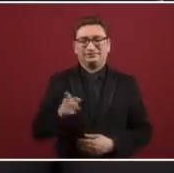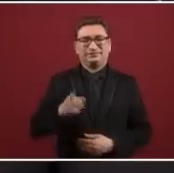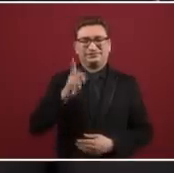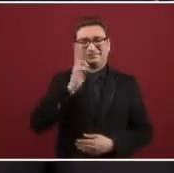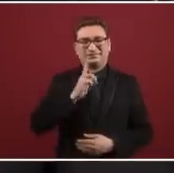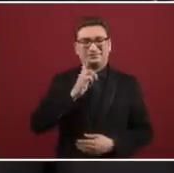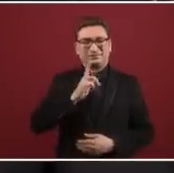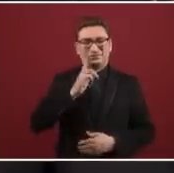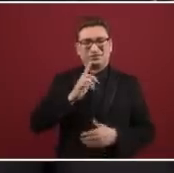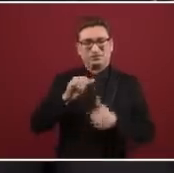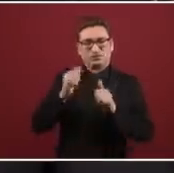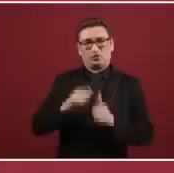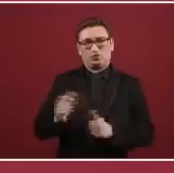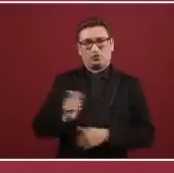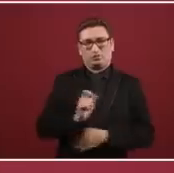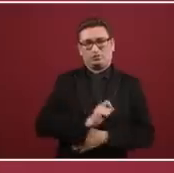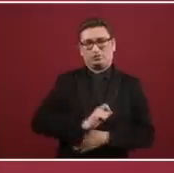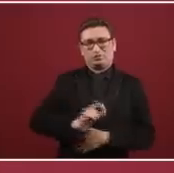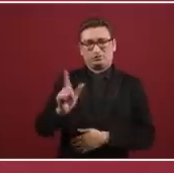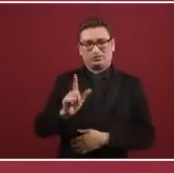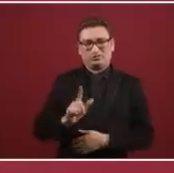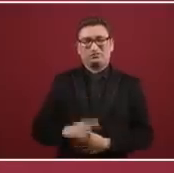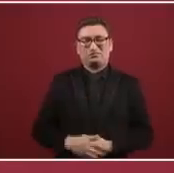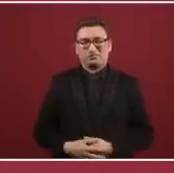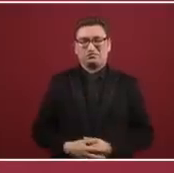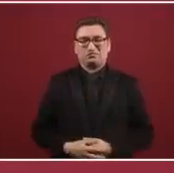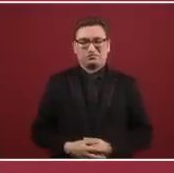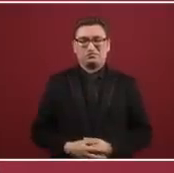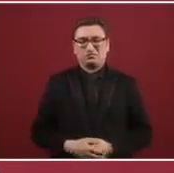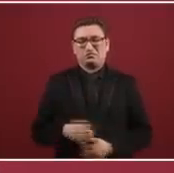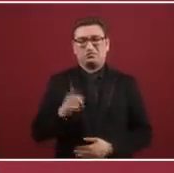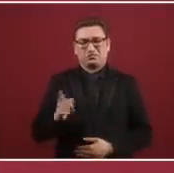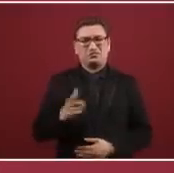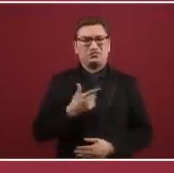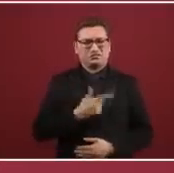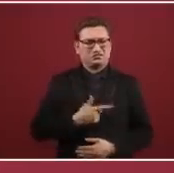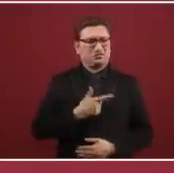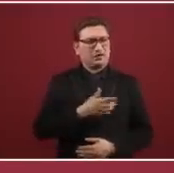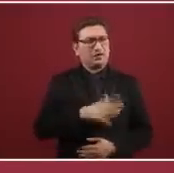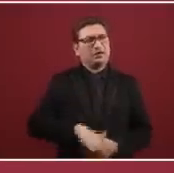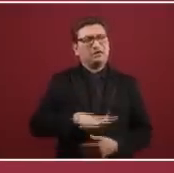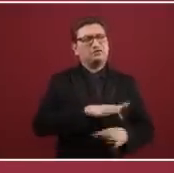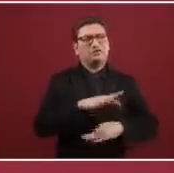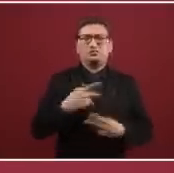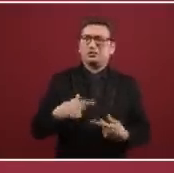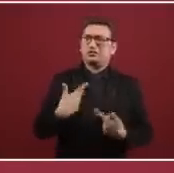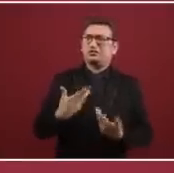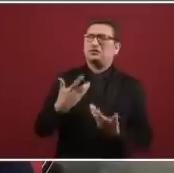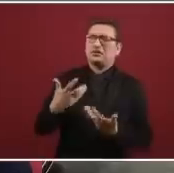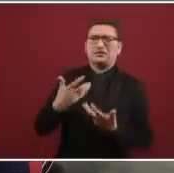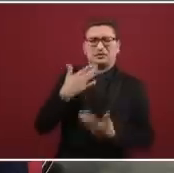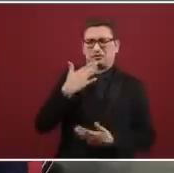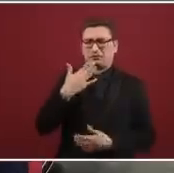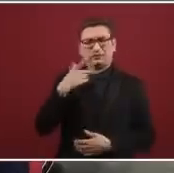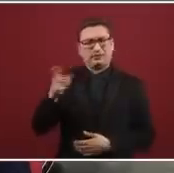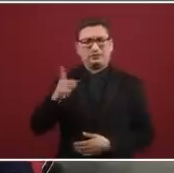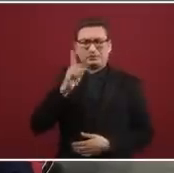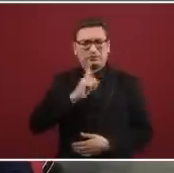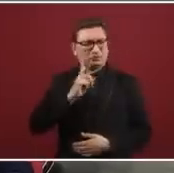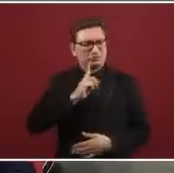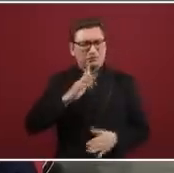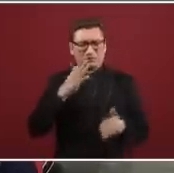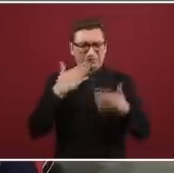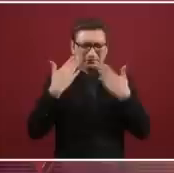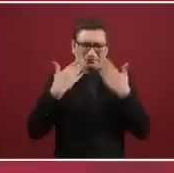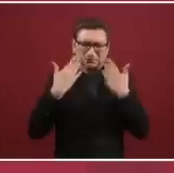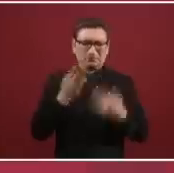artista de primer orden, le gusta mucho al pueblo y ella es muy generosa.